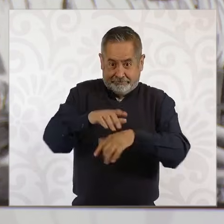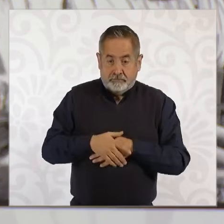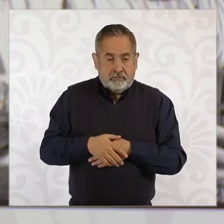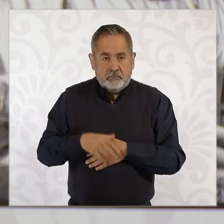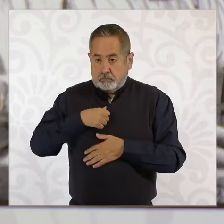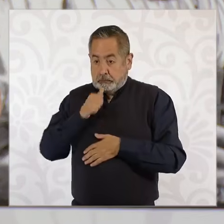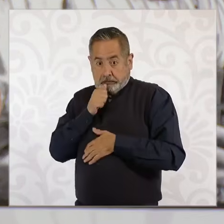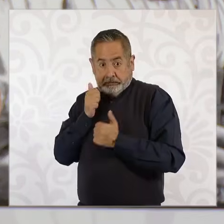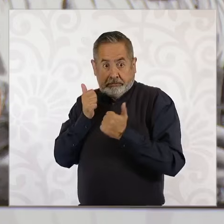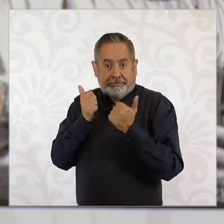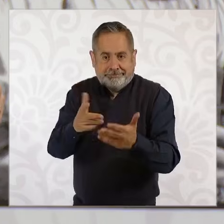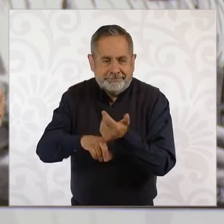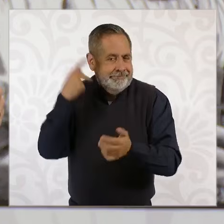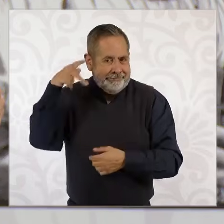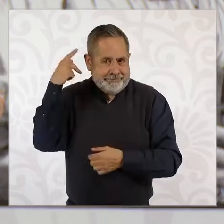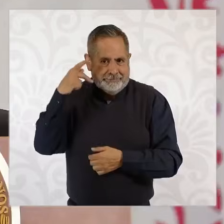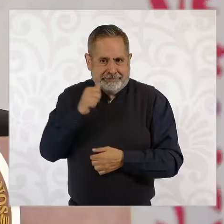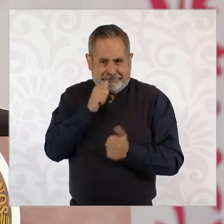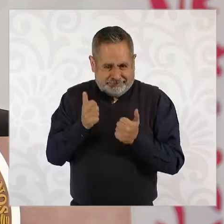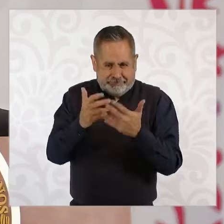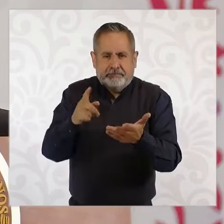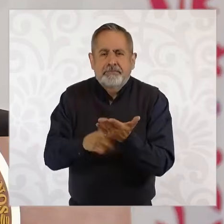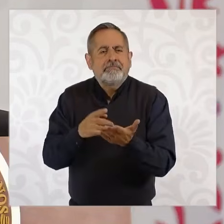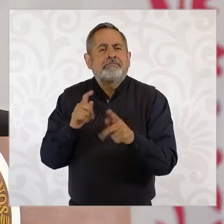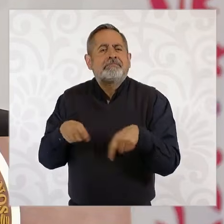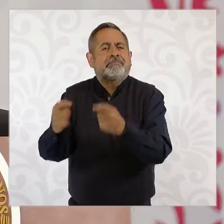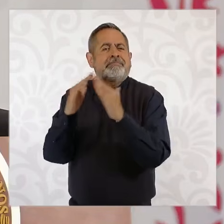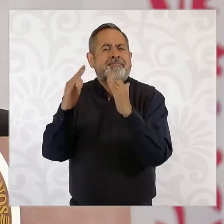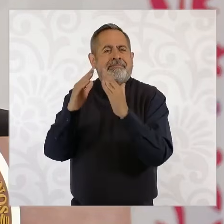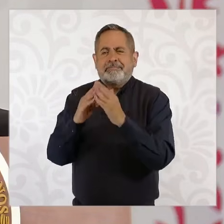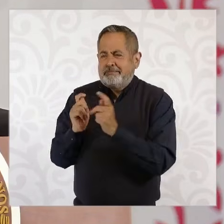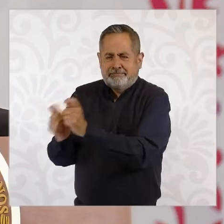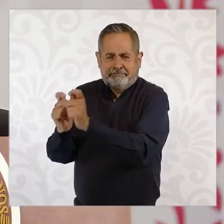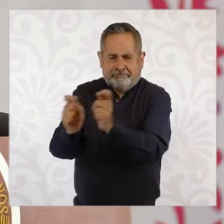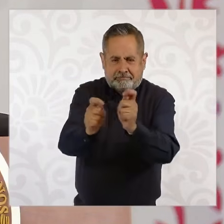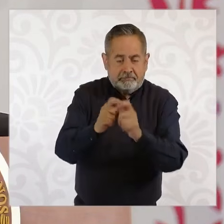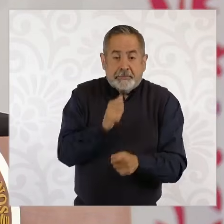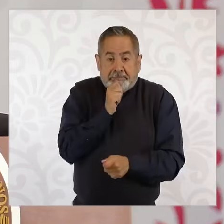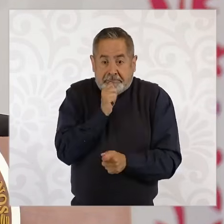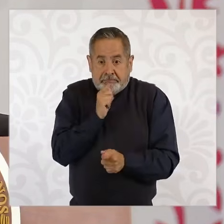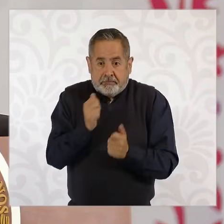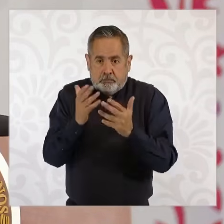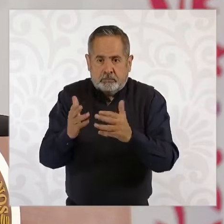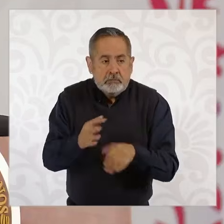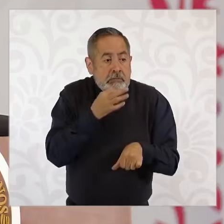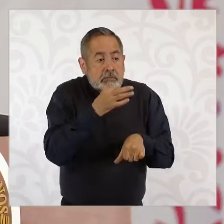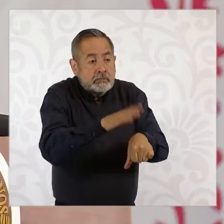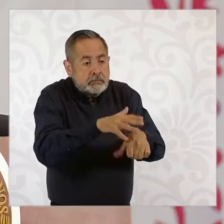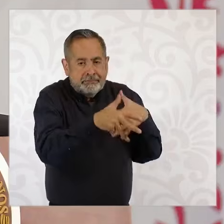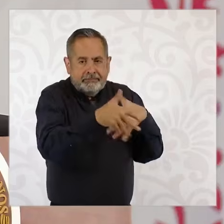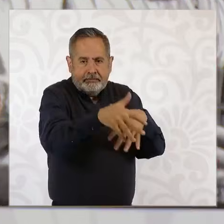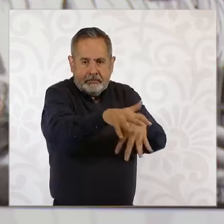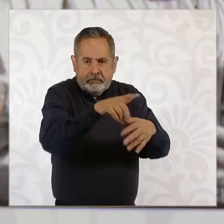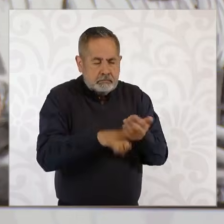llegáramos al evento de la entrega de viviendas, se les dijo a los manifestantes